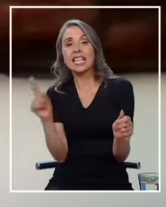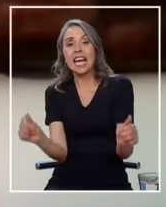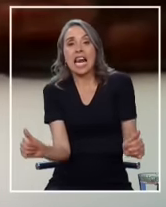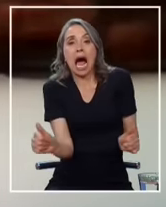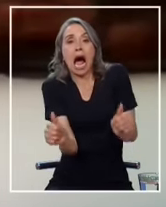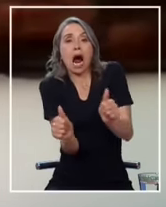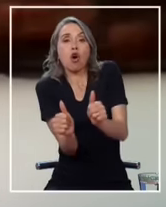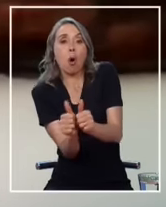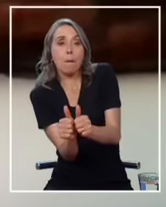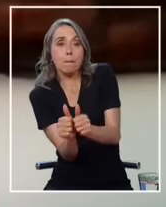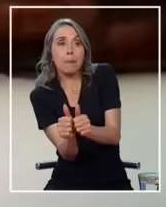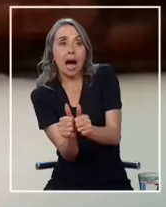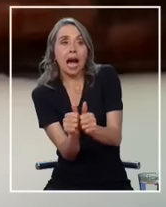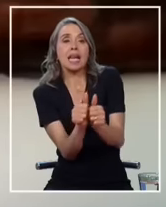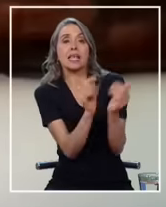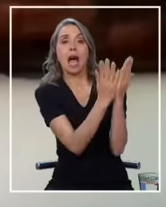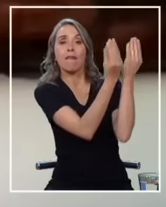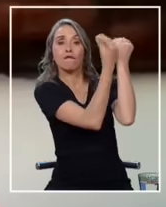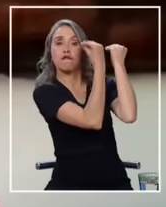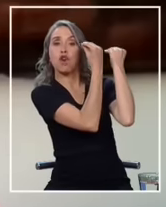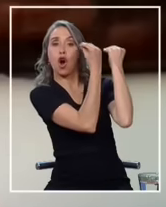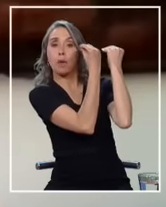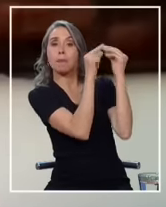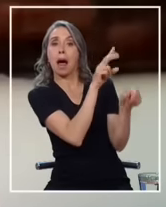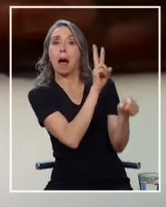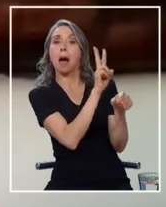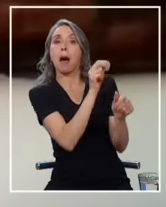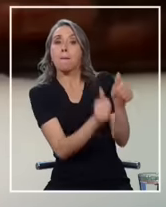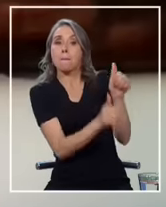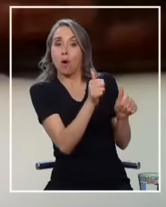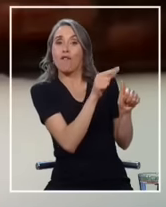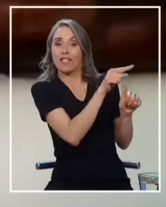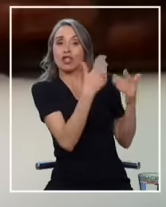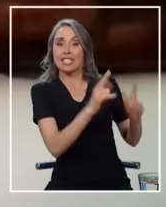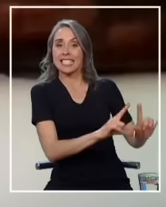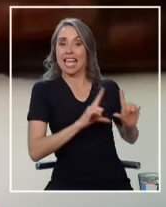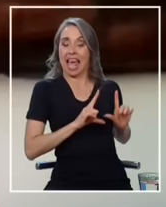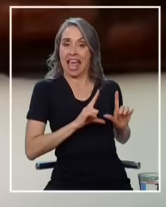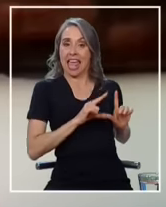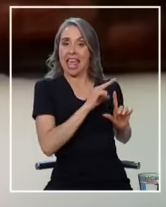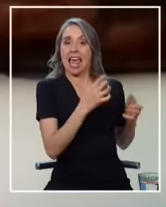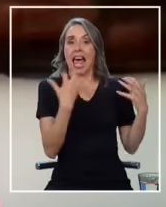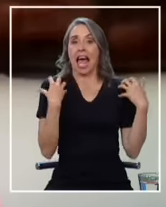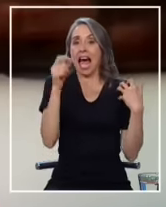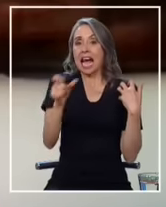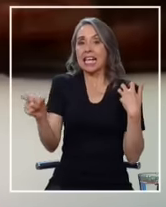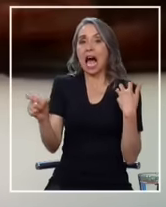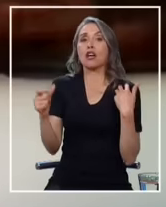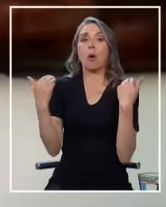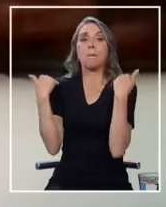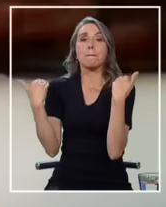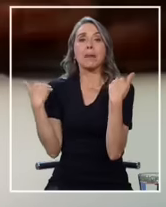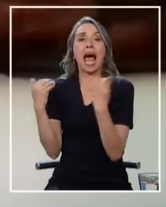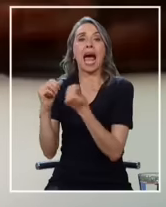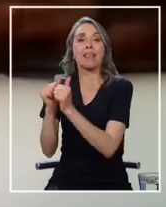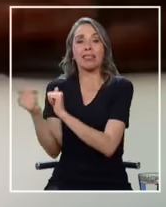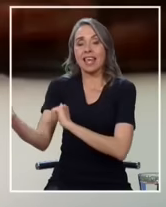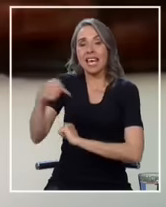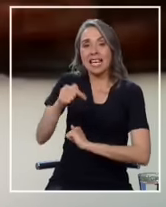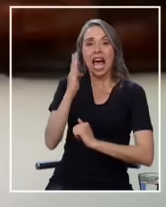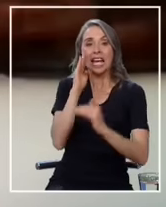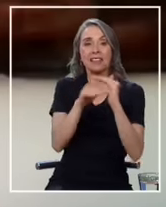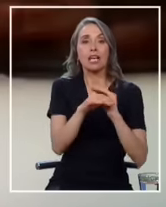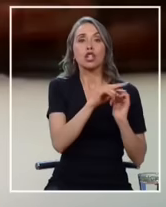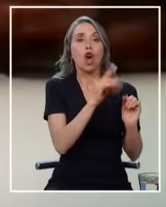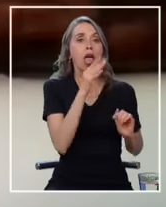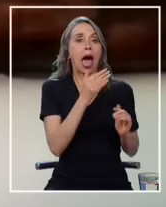los acompañantes o en este caso, ¿cierto?, los formadores, que son los profesionales que están a cargo de los internos, no tienen